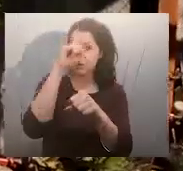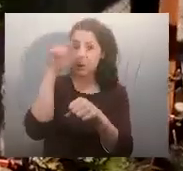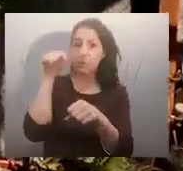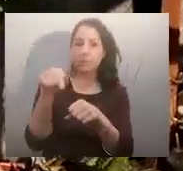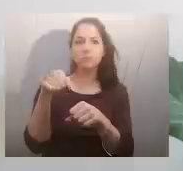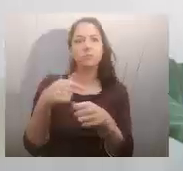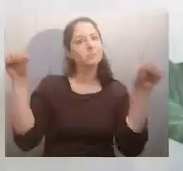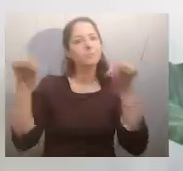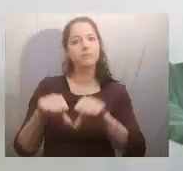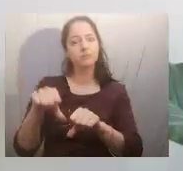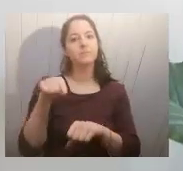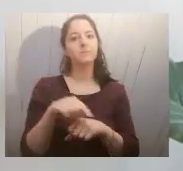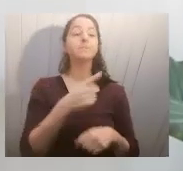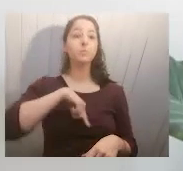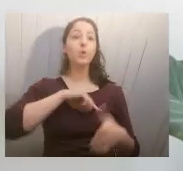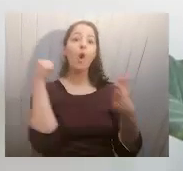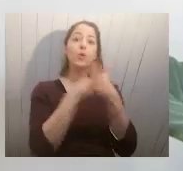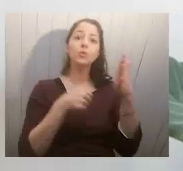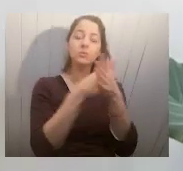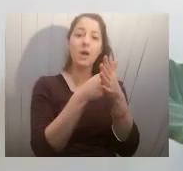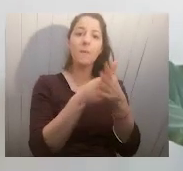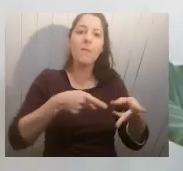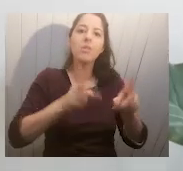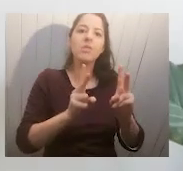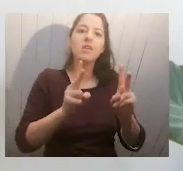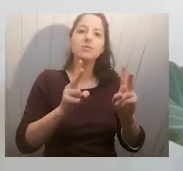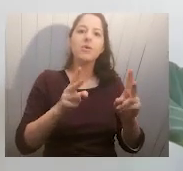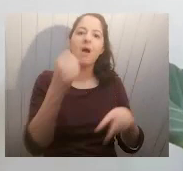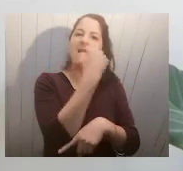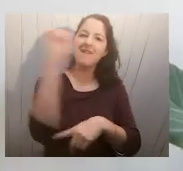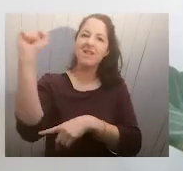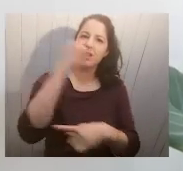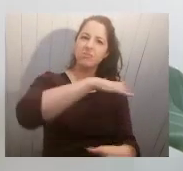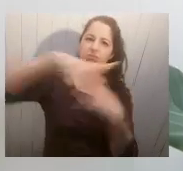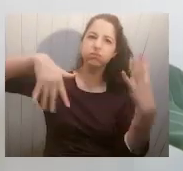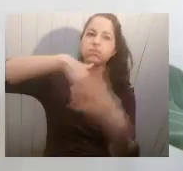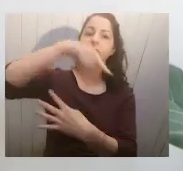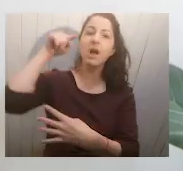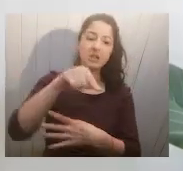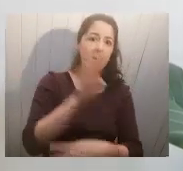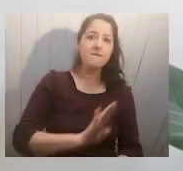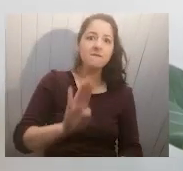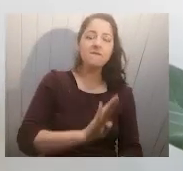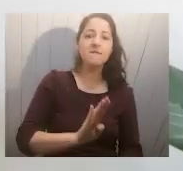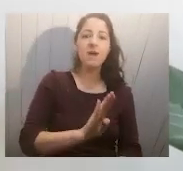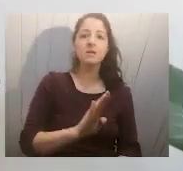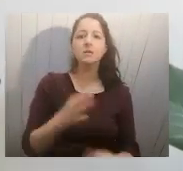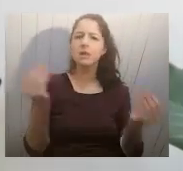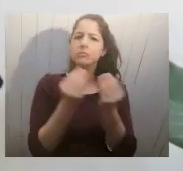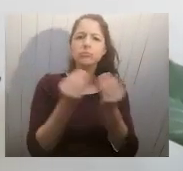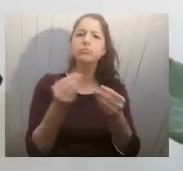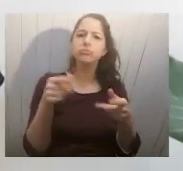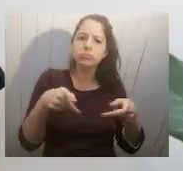precarizadas. Luchamos por nuestro derecho a la rebeldía y a la protesta, que es negado hoy a los pueblos y es la base para la violación de muchos